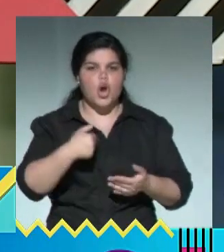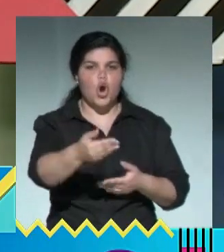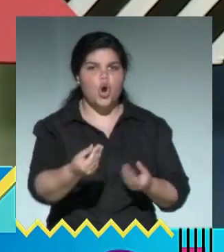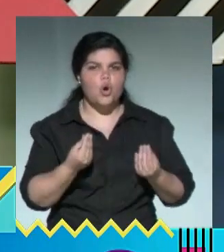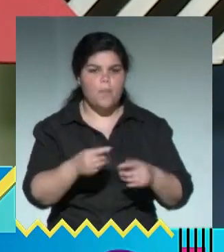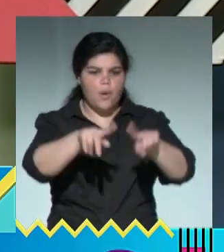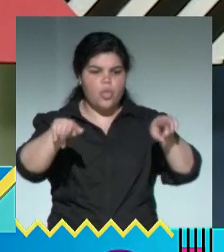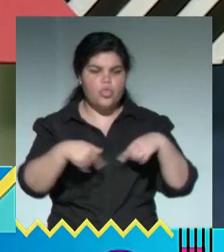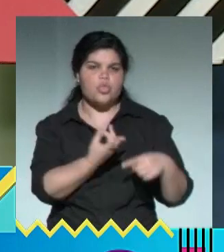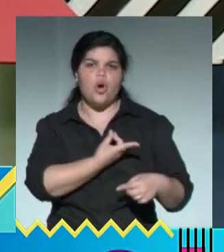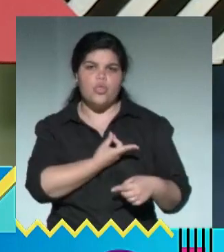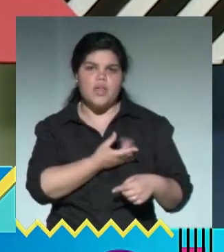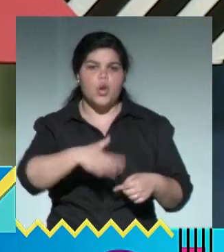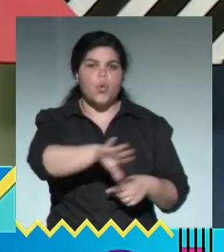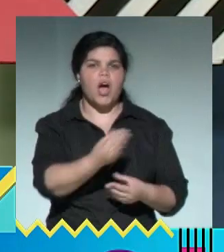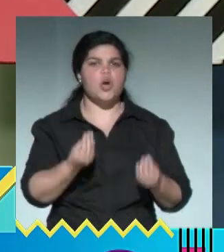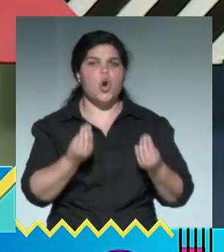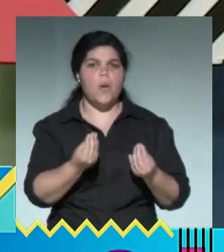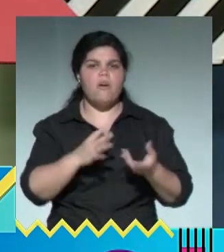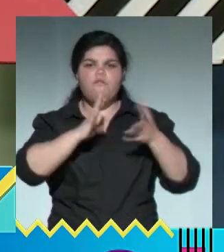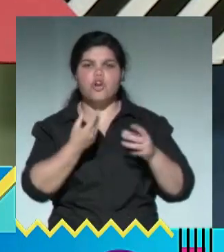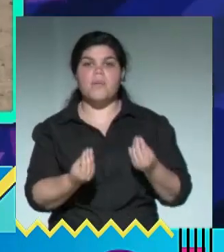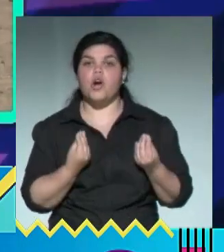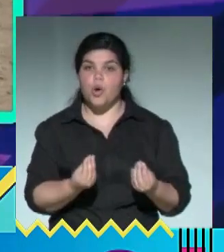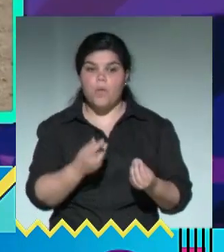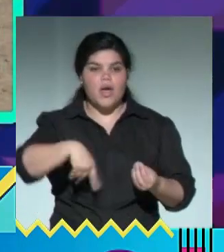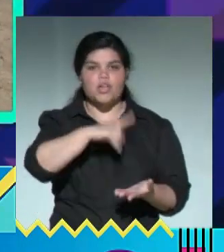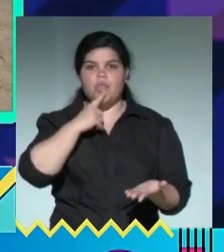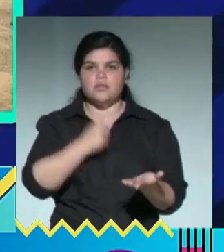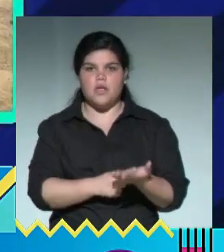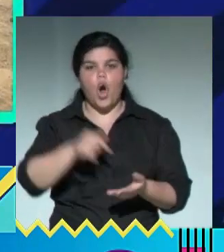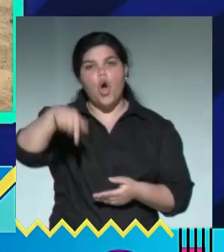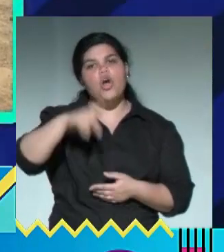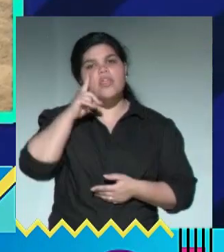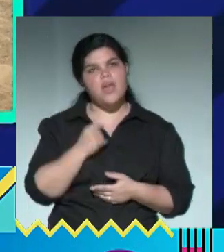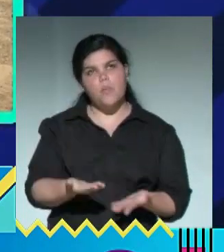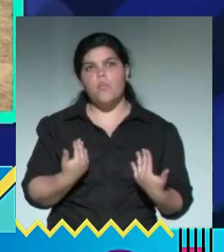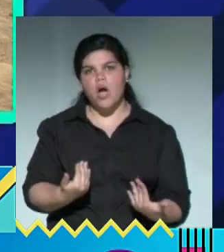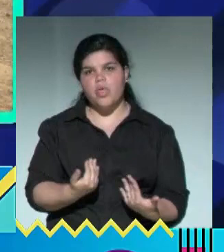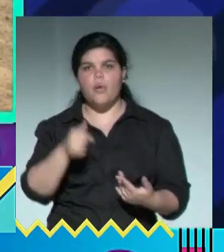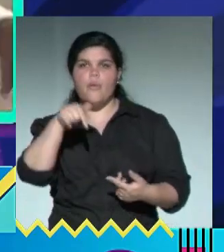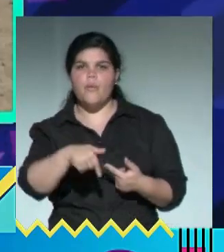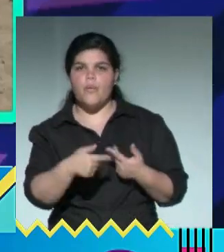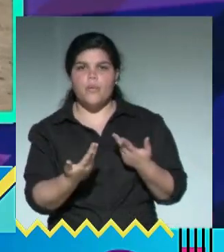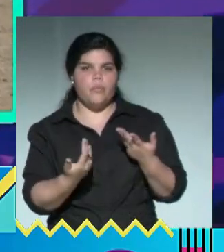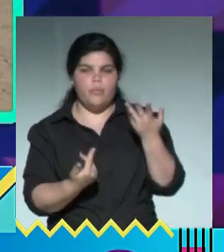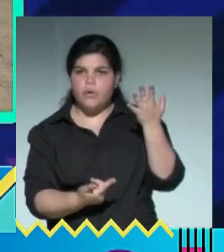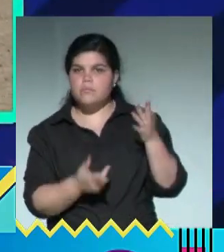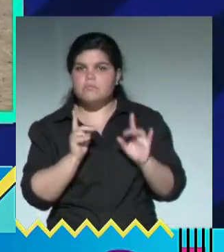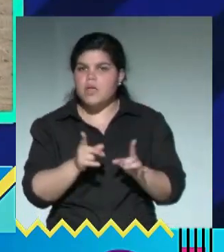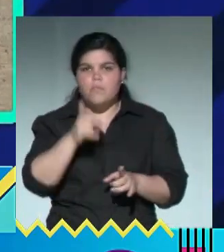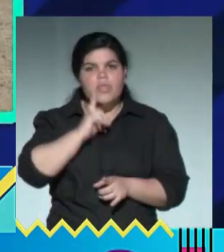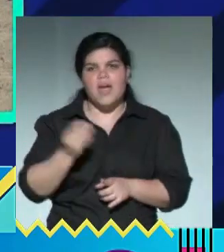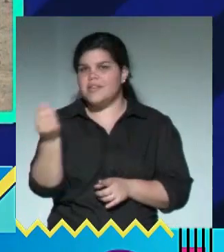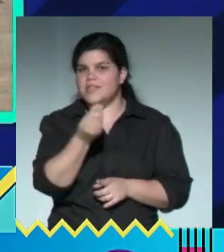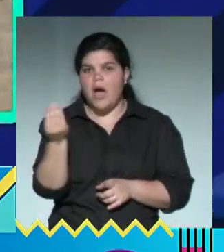puede, en qué lugar y de qué manera. No porque sí, porque hoy me parece que es el momento, porque de hecho el mismo sábado, lo que pasa